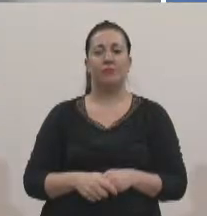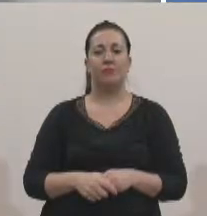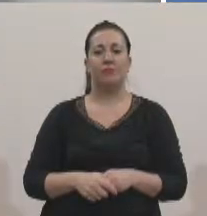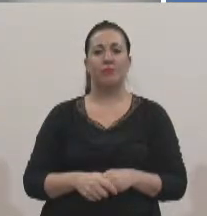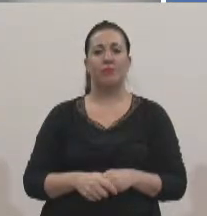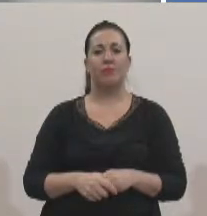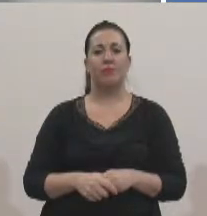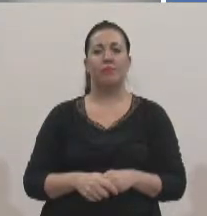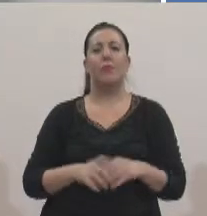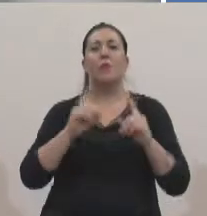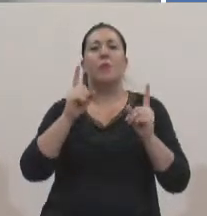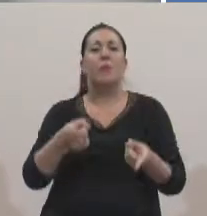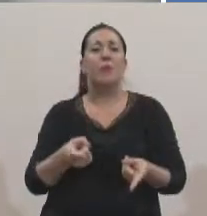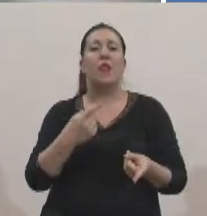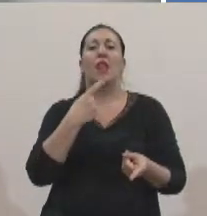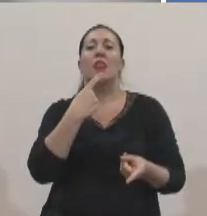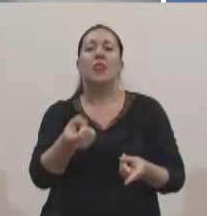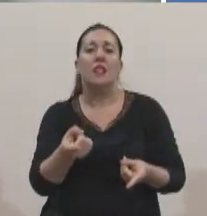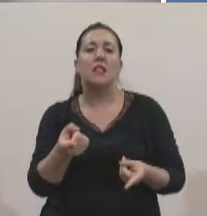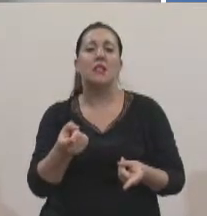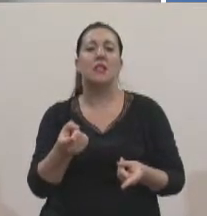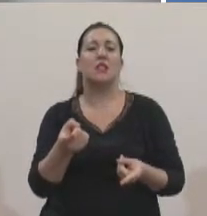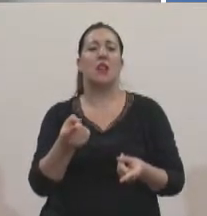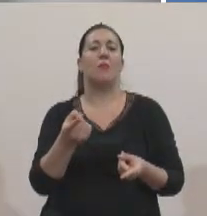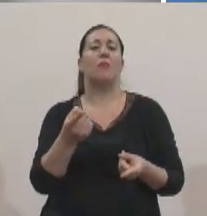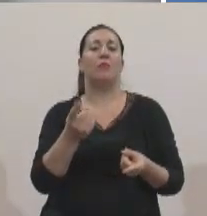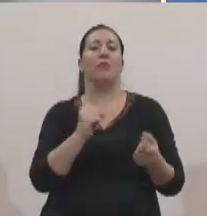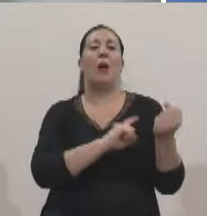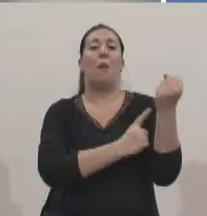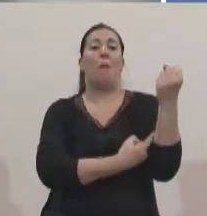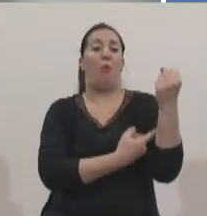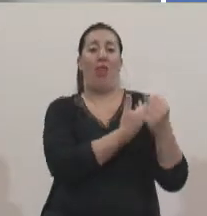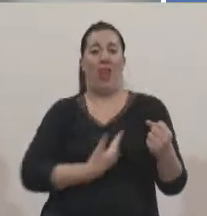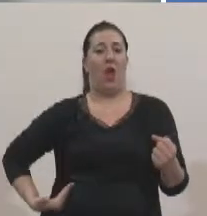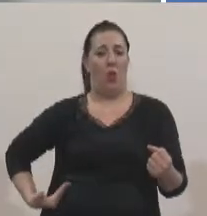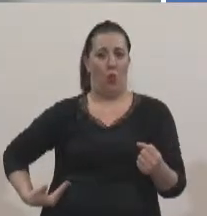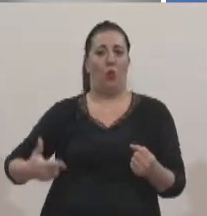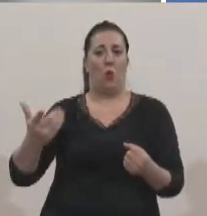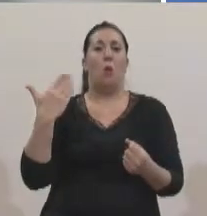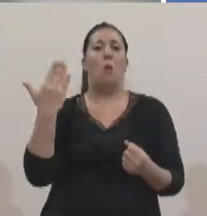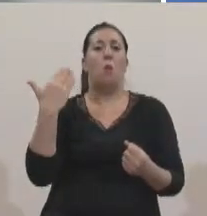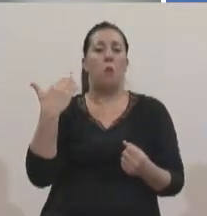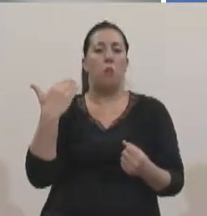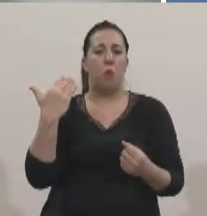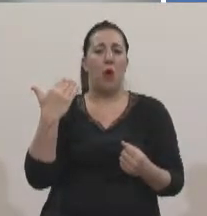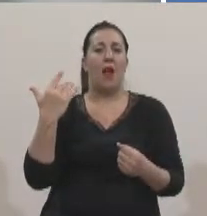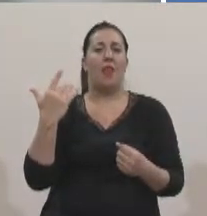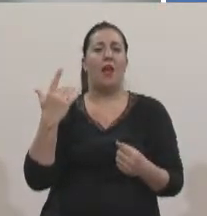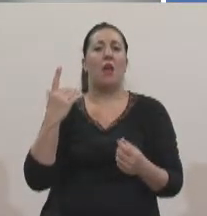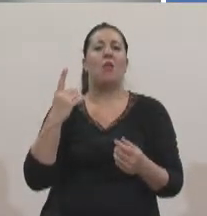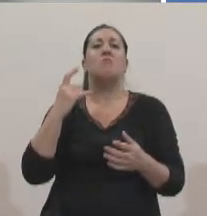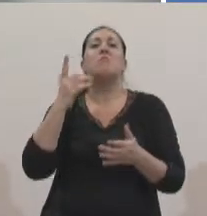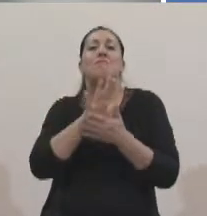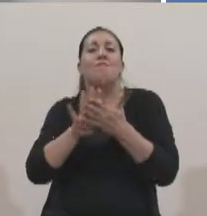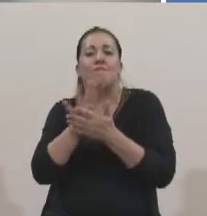aunque se diga que el poder ejecutivo, perdón, puede, mediante alguna reglamentación,